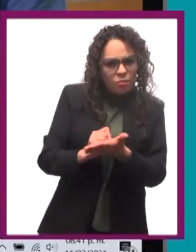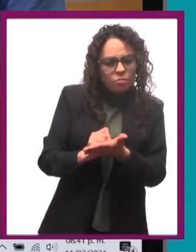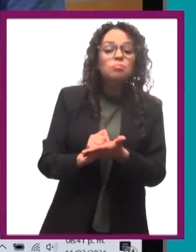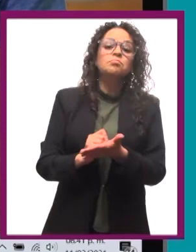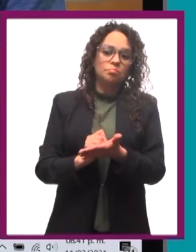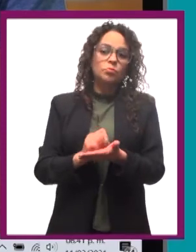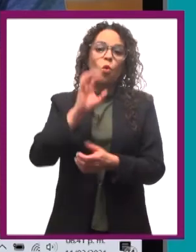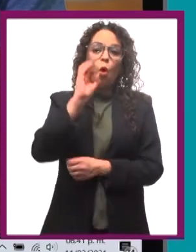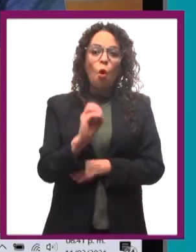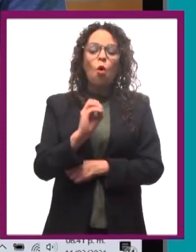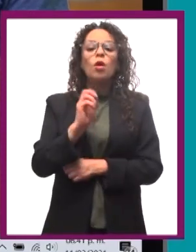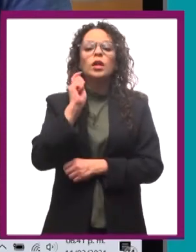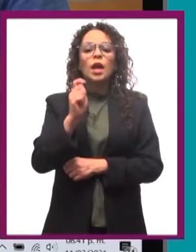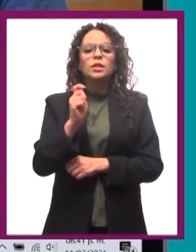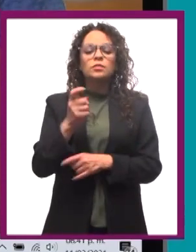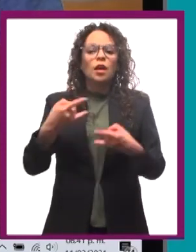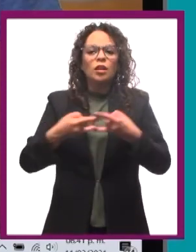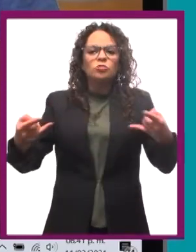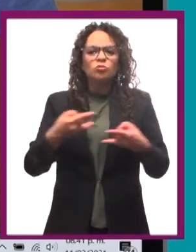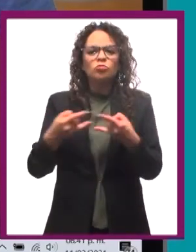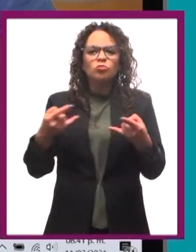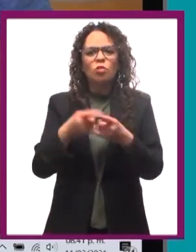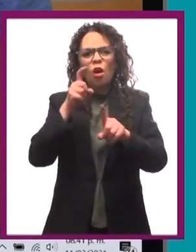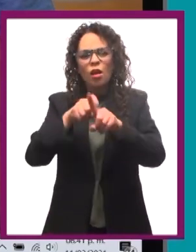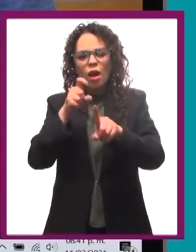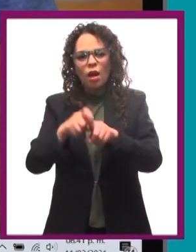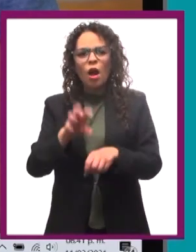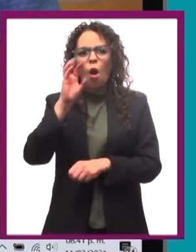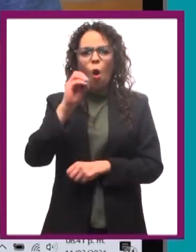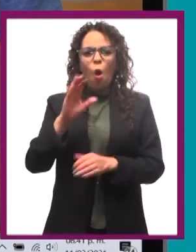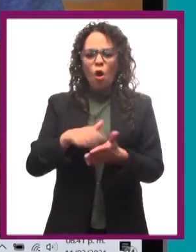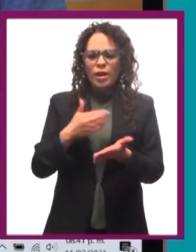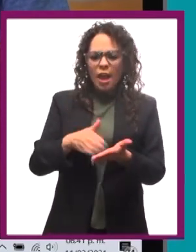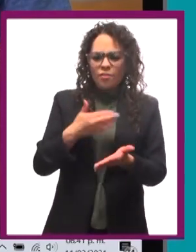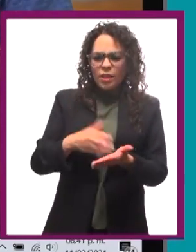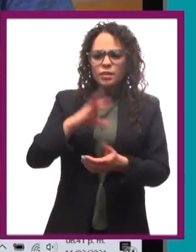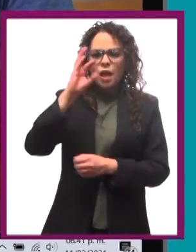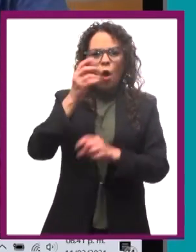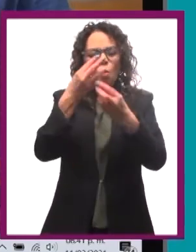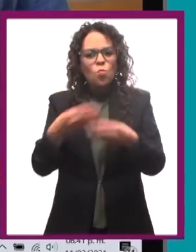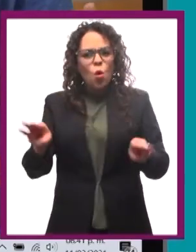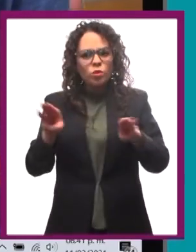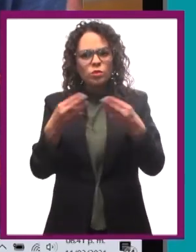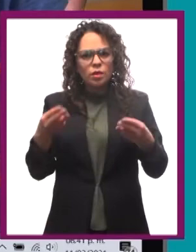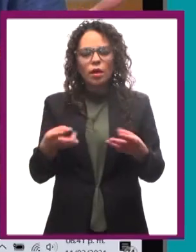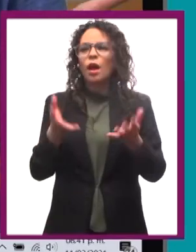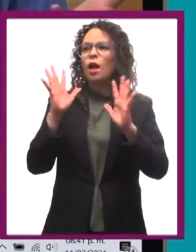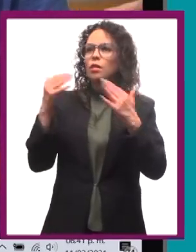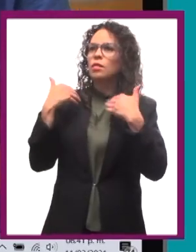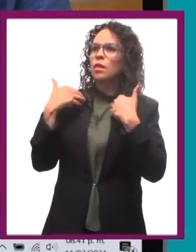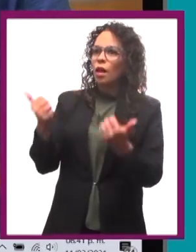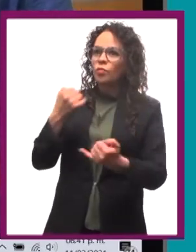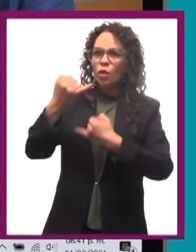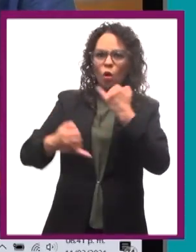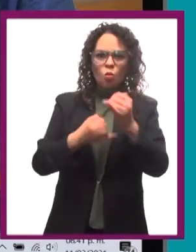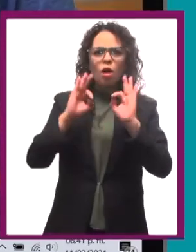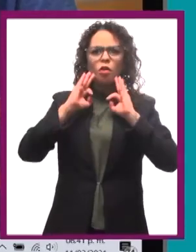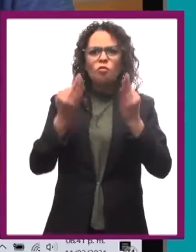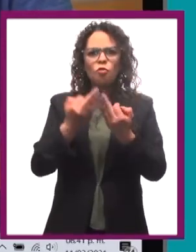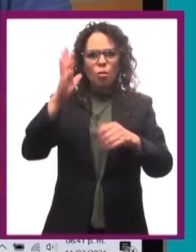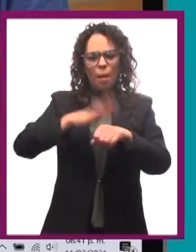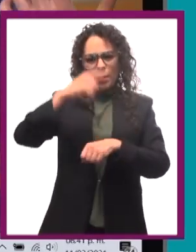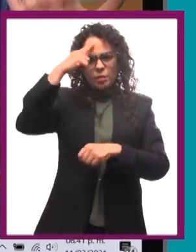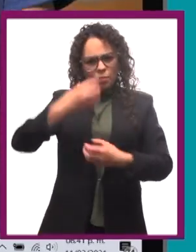literatura? O como los cómics, o como las revistas, o como la música. O sea que el juego es otra forma más